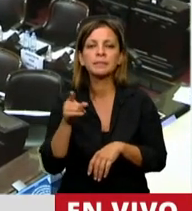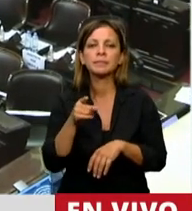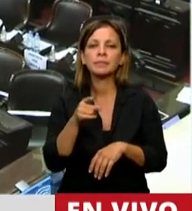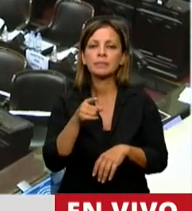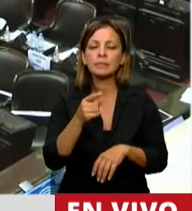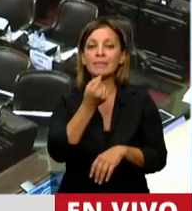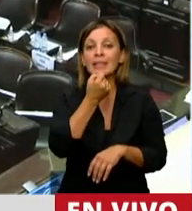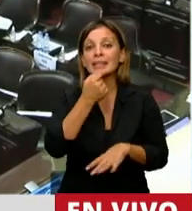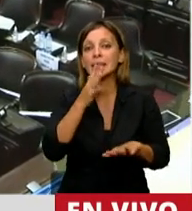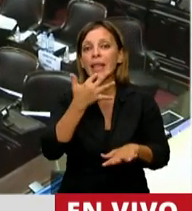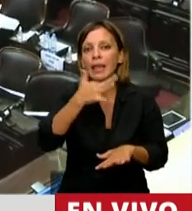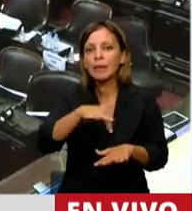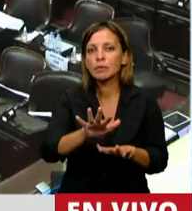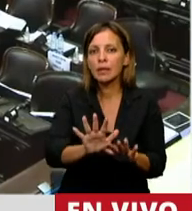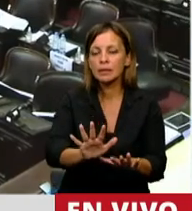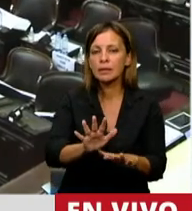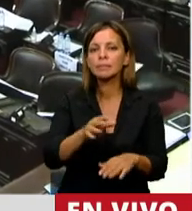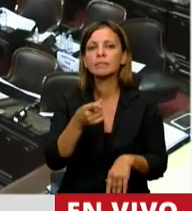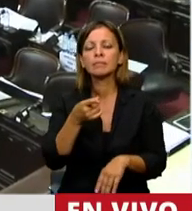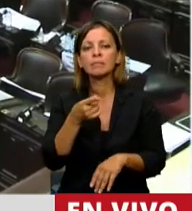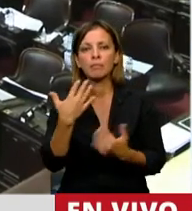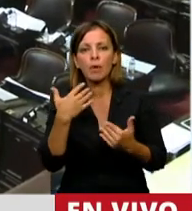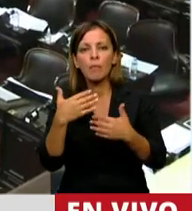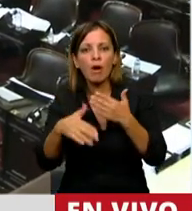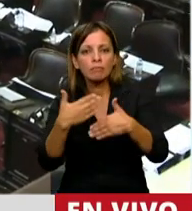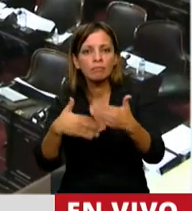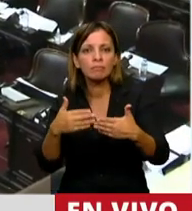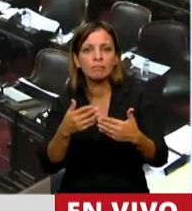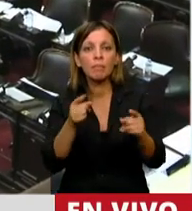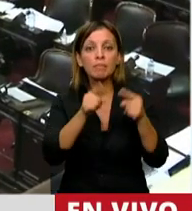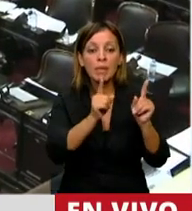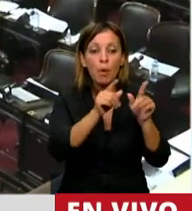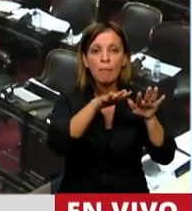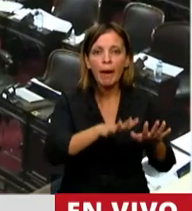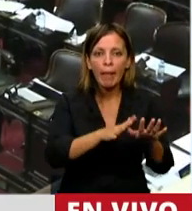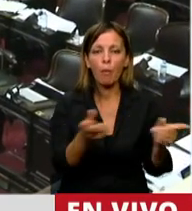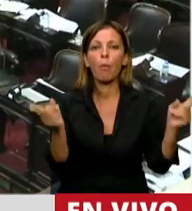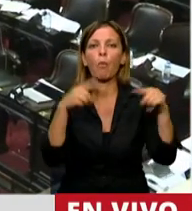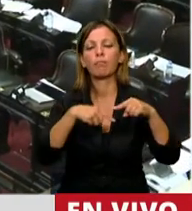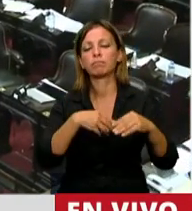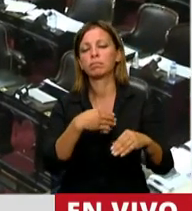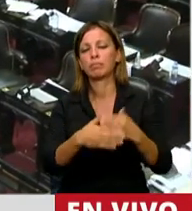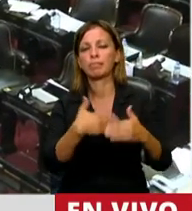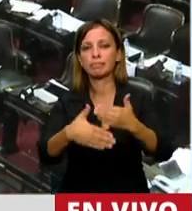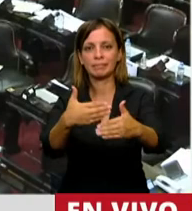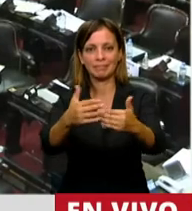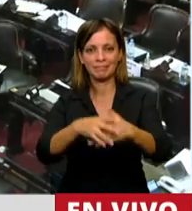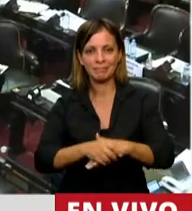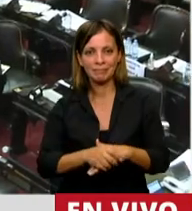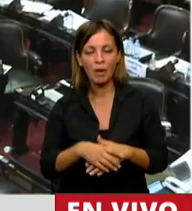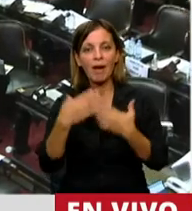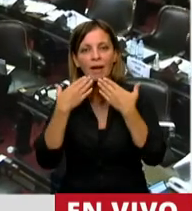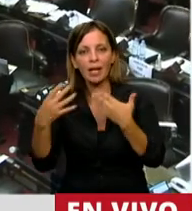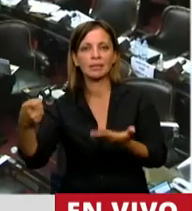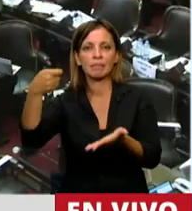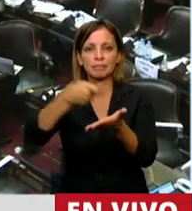lo entendemos, a fin de reactivar las obras paralizadas o abandonadas en proceso de construcción con aportes del